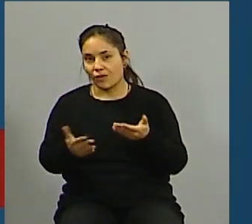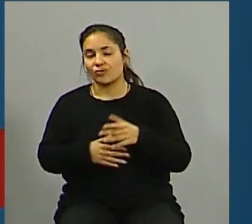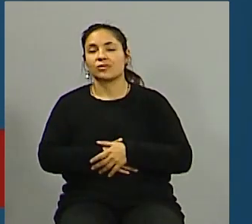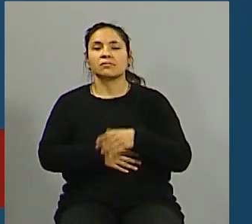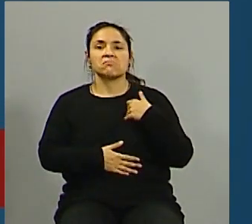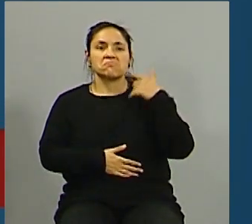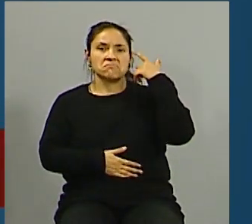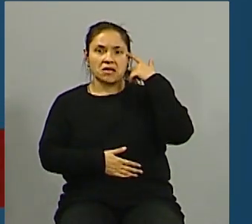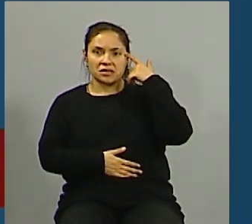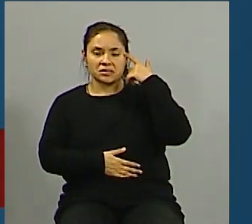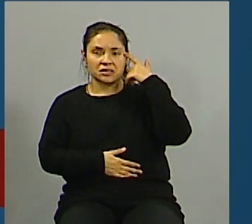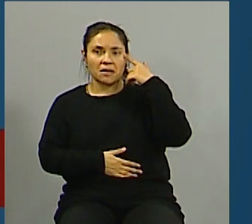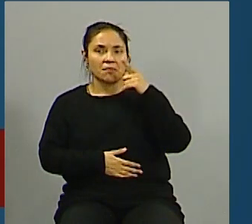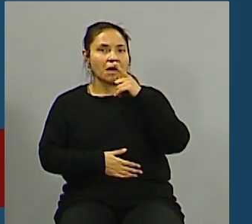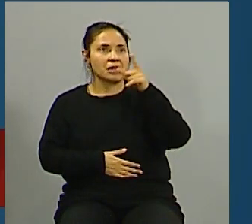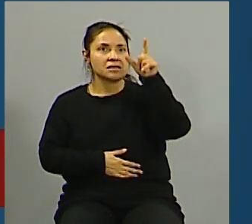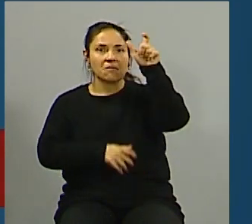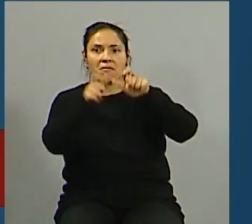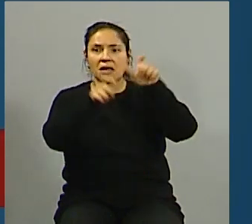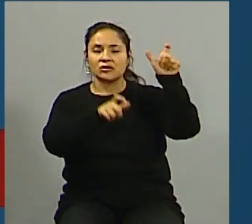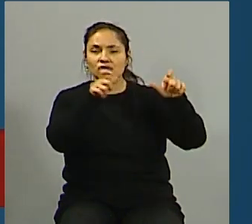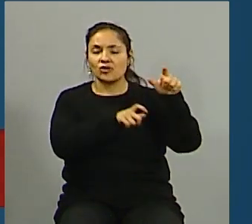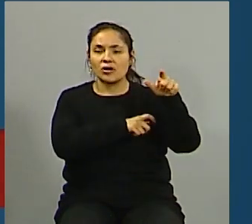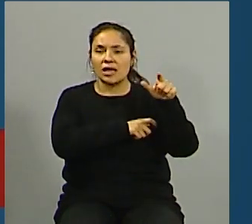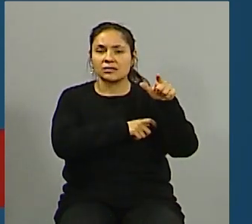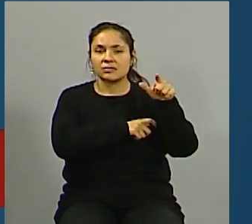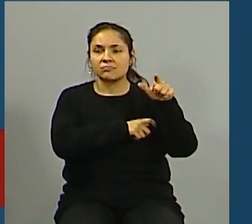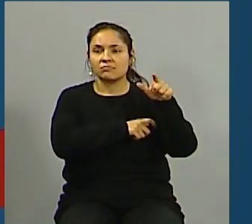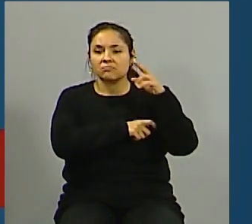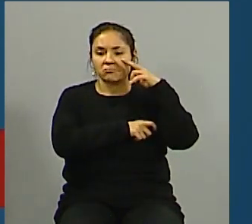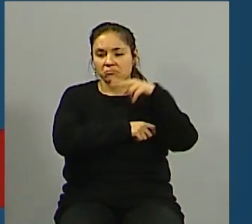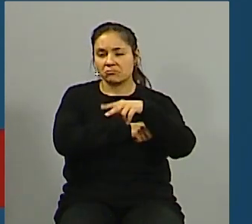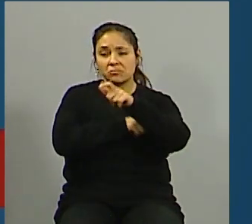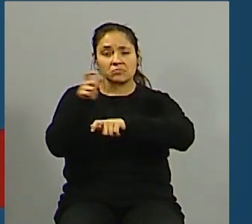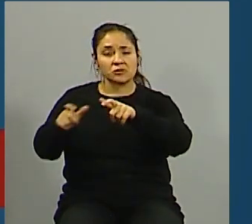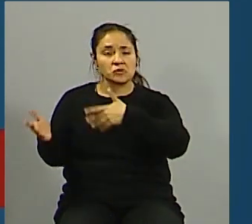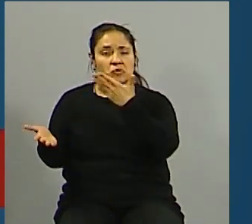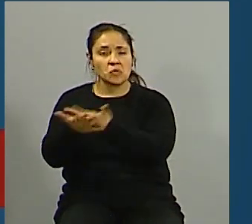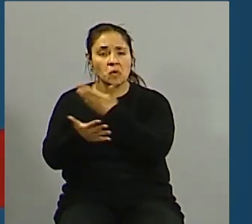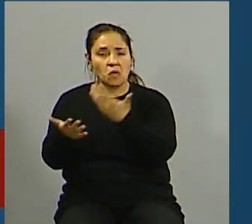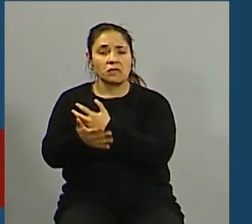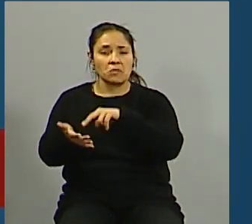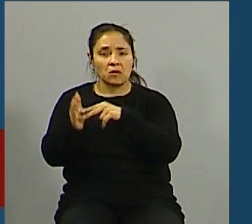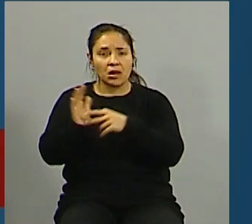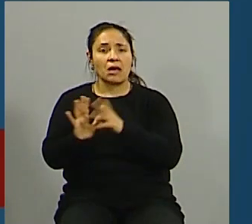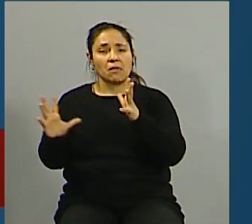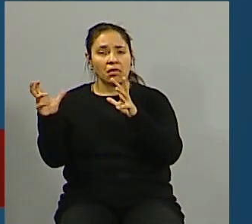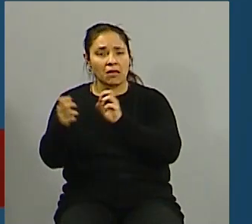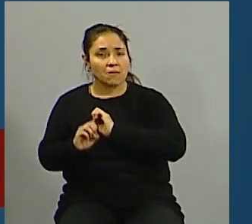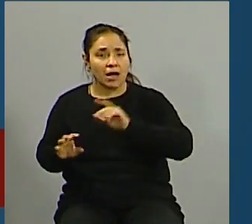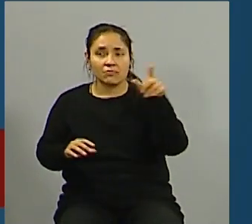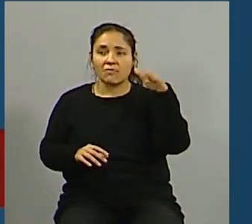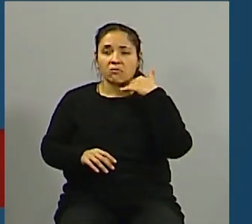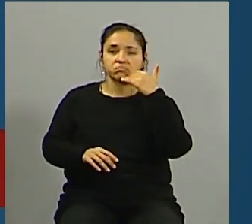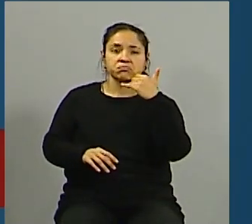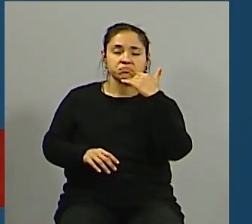gente que realmente no le importa los que la están pasando mal y que el país, en definitiva, es el que sufre la economía de un país. Digo,